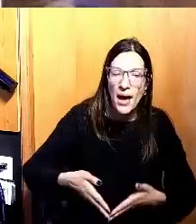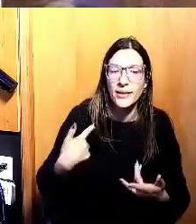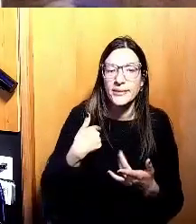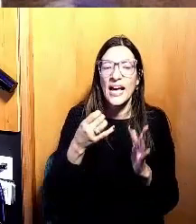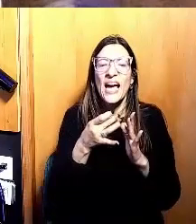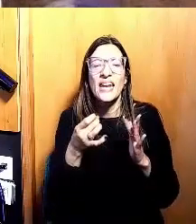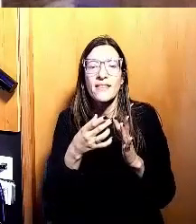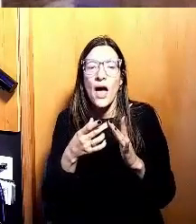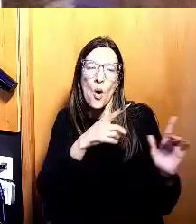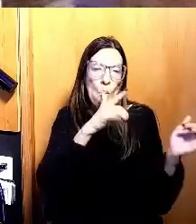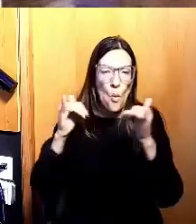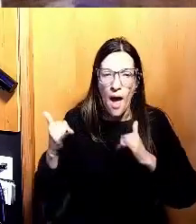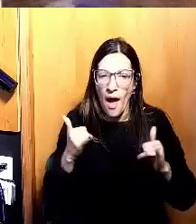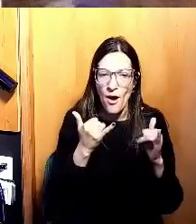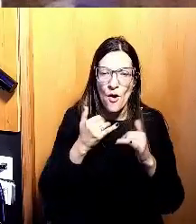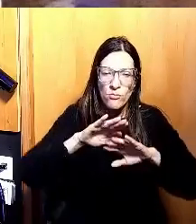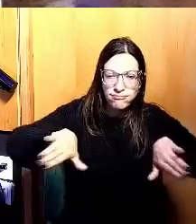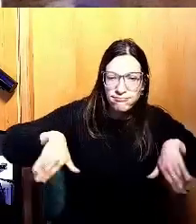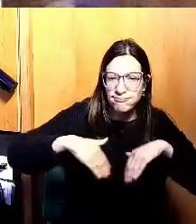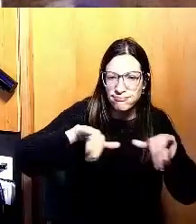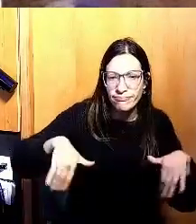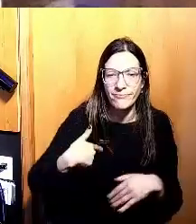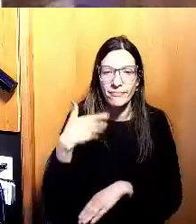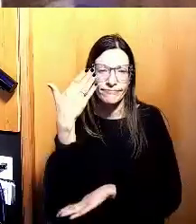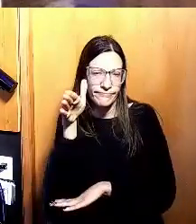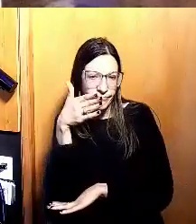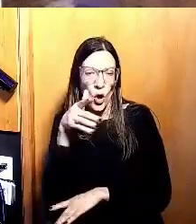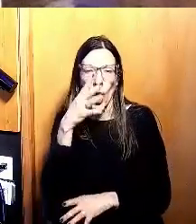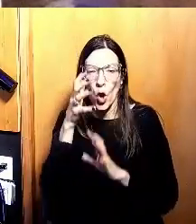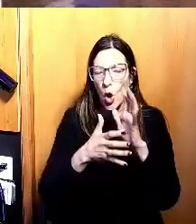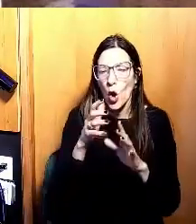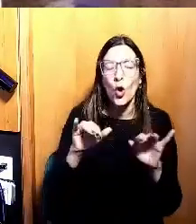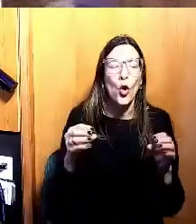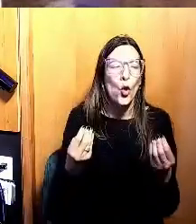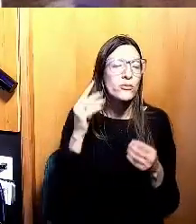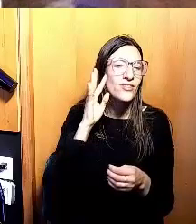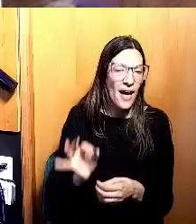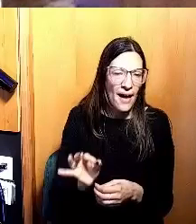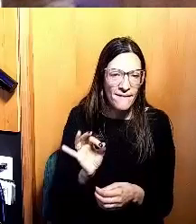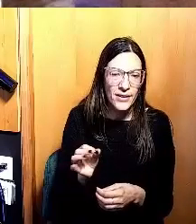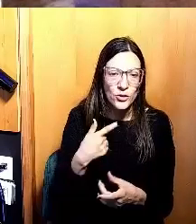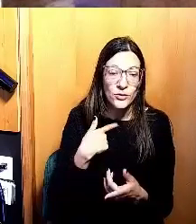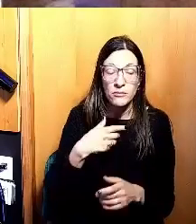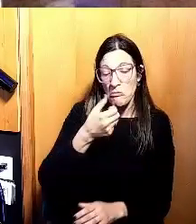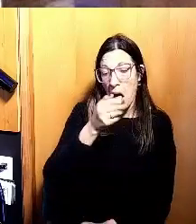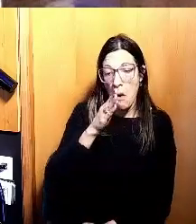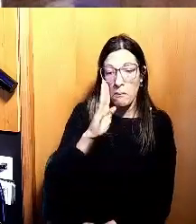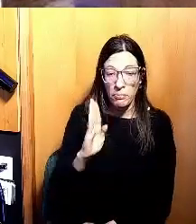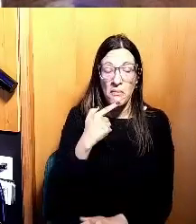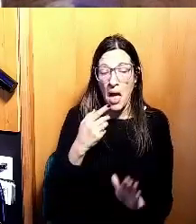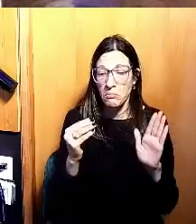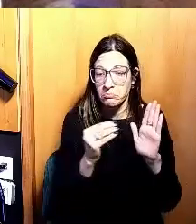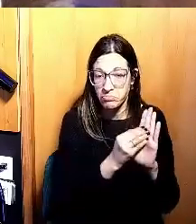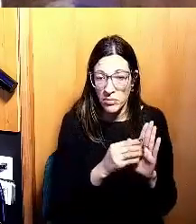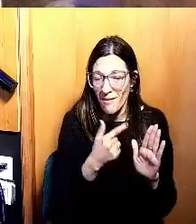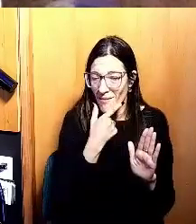la recreación y demás. Entonces ellos pueden ver ahí qué es lo que pasa. Tenemos una aplicación específica que es